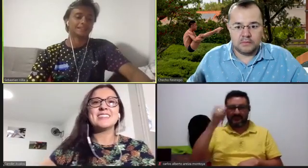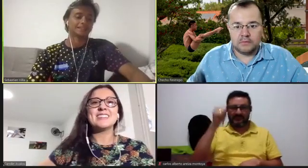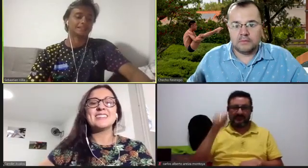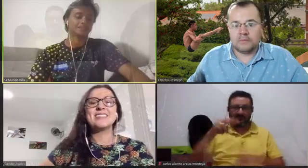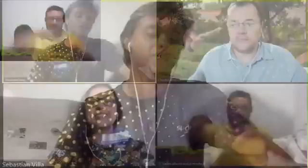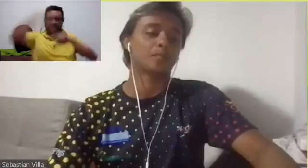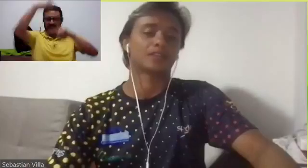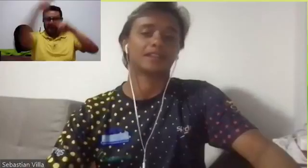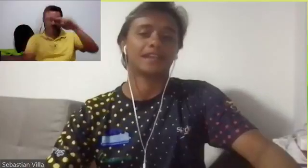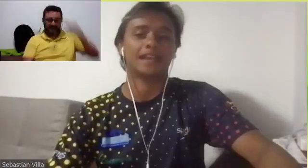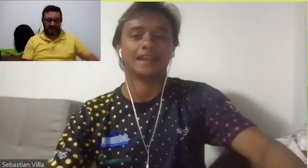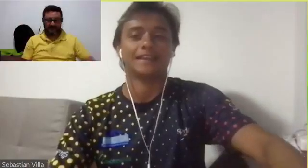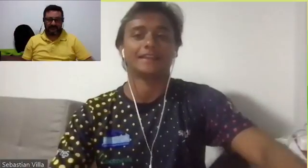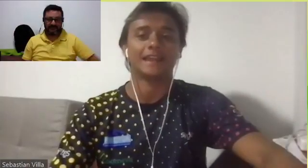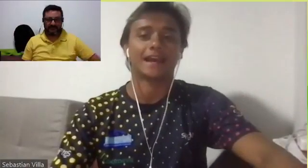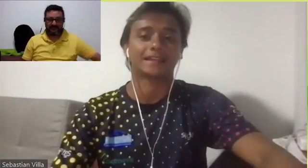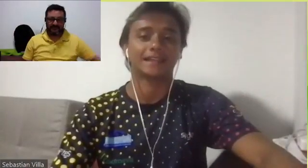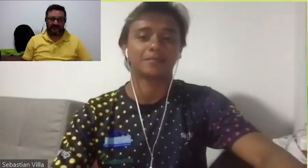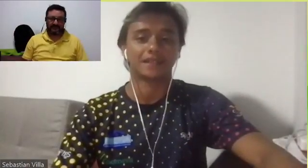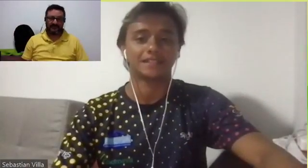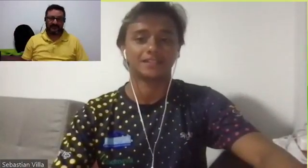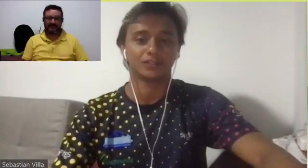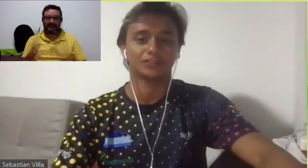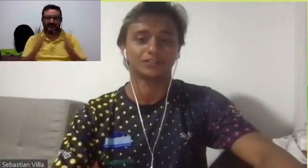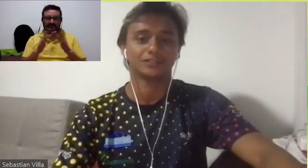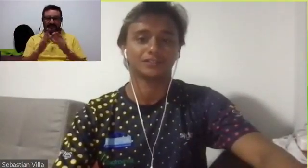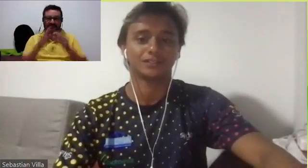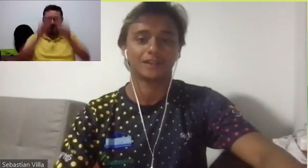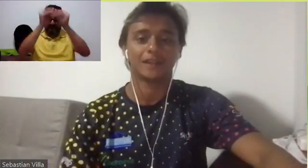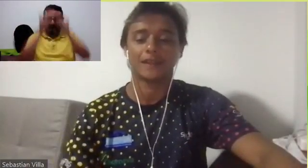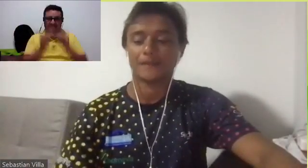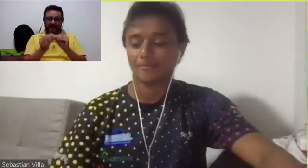Consiste en, es un deporte de arte y precisión.